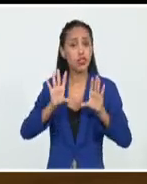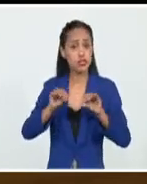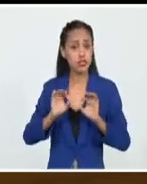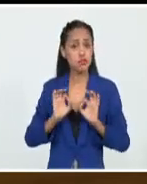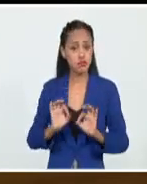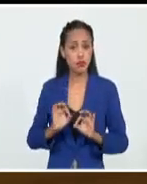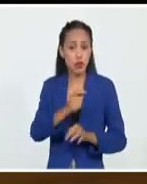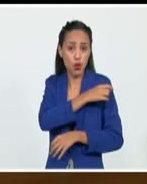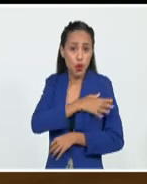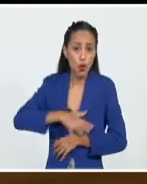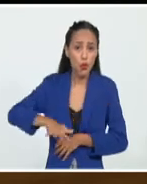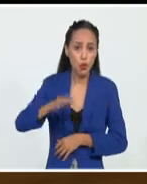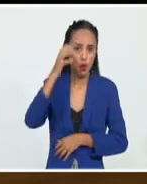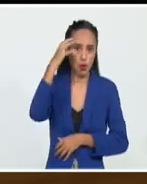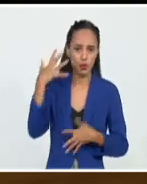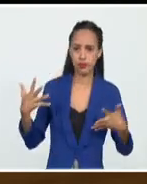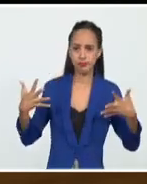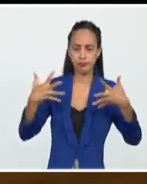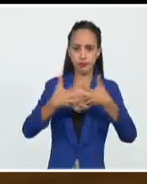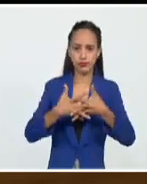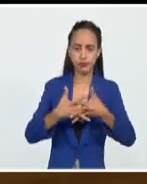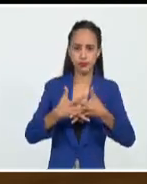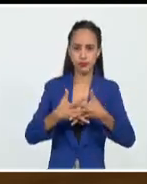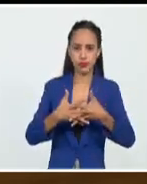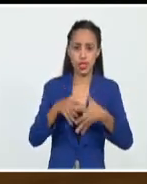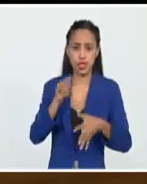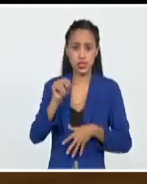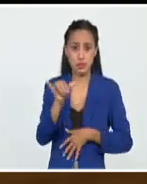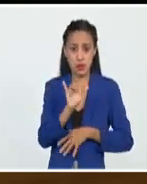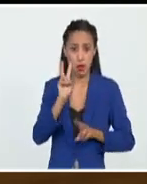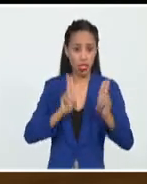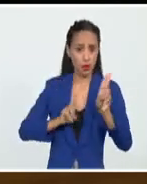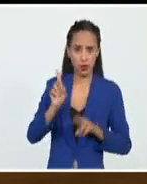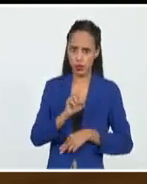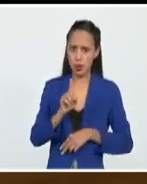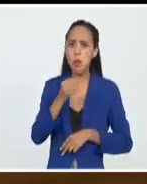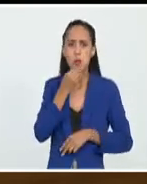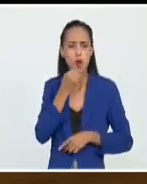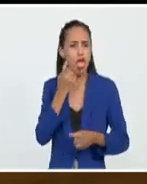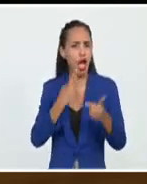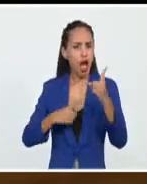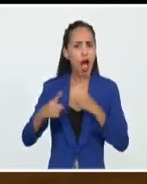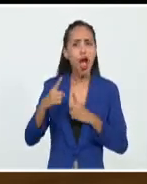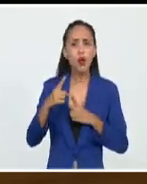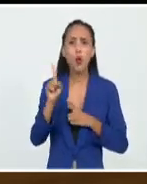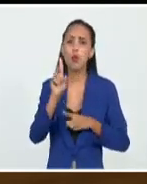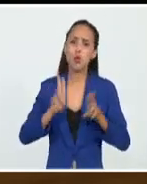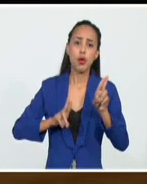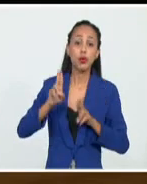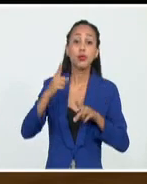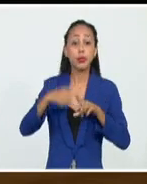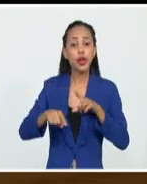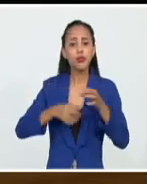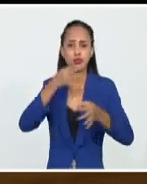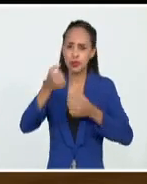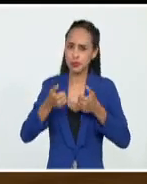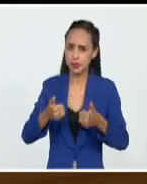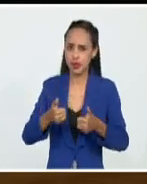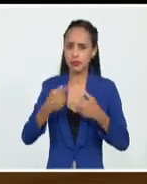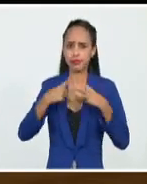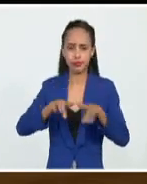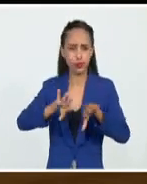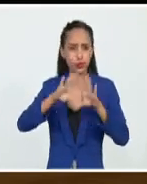opiniones, no siempre coincidente. Estrechar el vínculo con la masa trabajadora y la población y asegurar